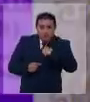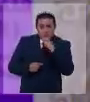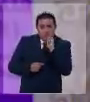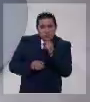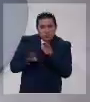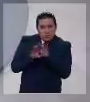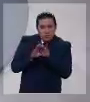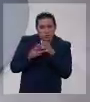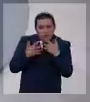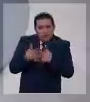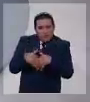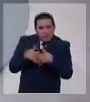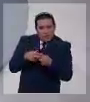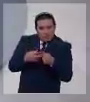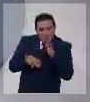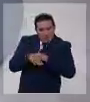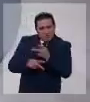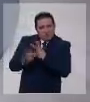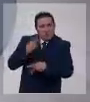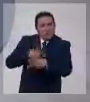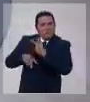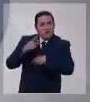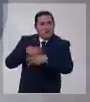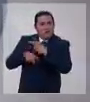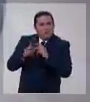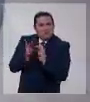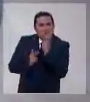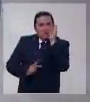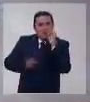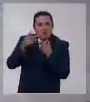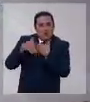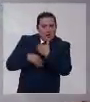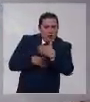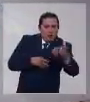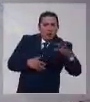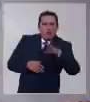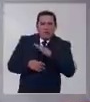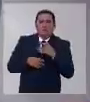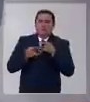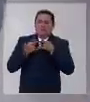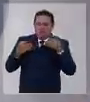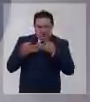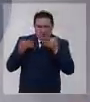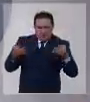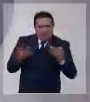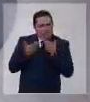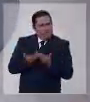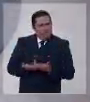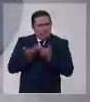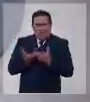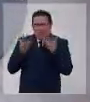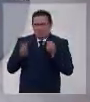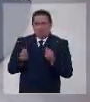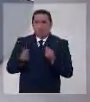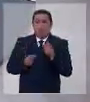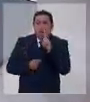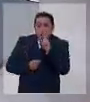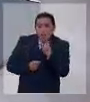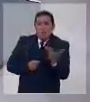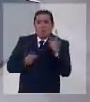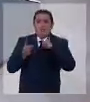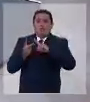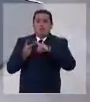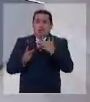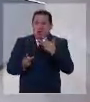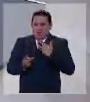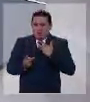los recursos, tenemos las tierras, tenemos agua, tenemos el conocimiento. Podemos producir en